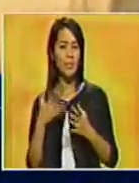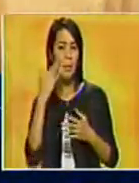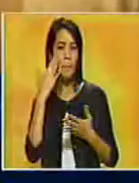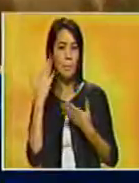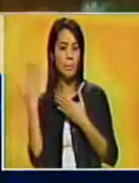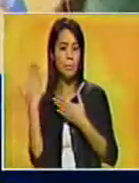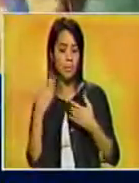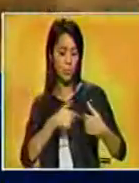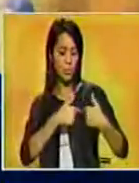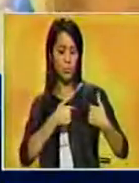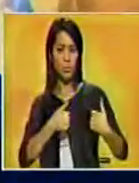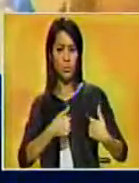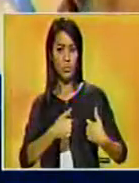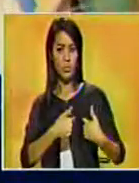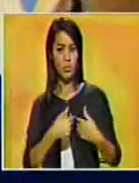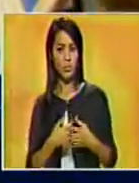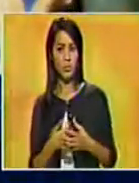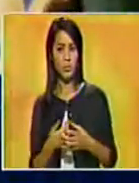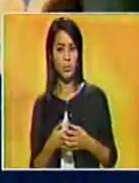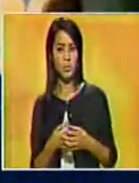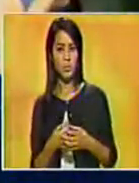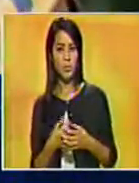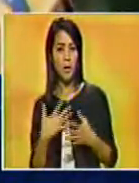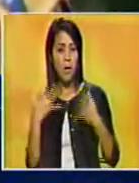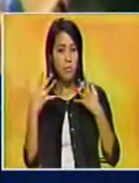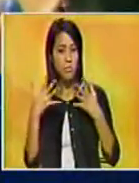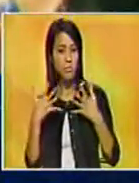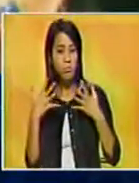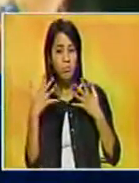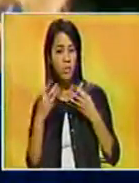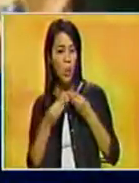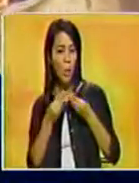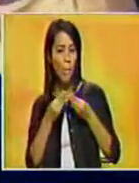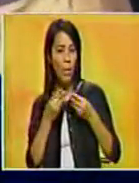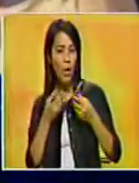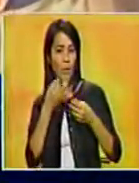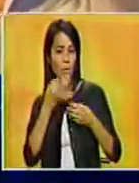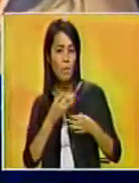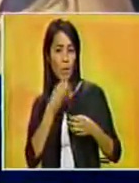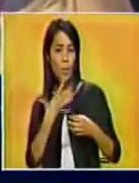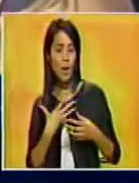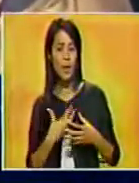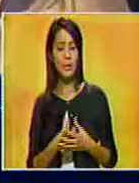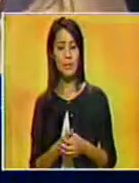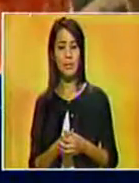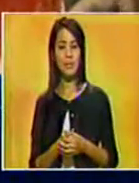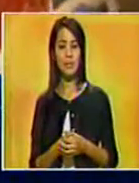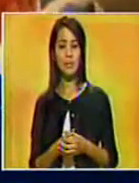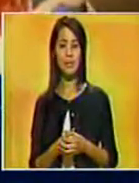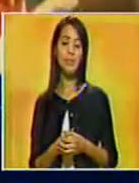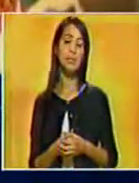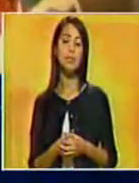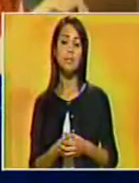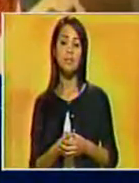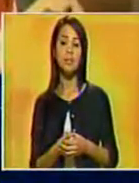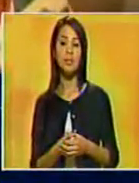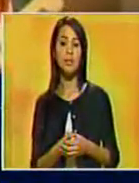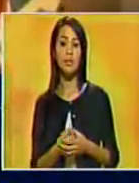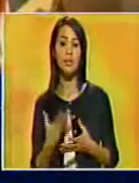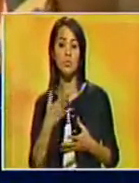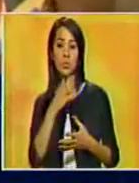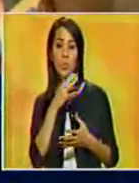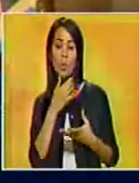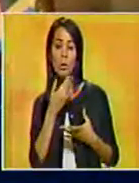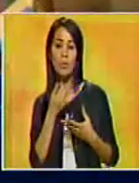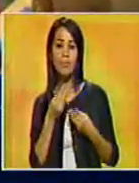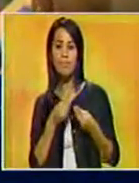la válvula número 20 que pasamos. Hay que orientarla en forma adecuada. Lo primero que hacemos es probar si no hay un punto